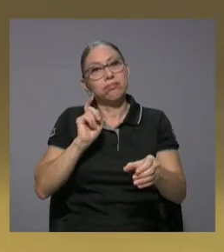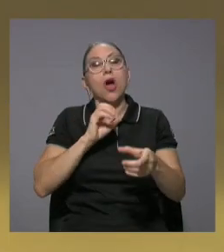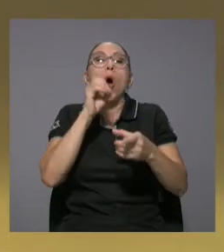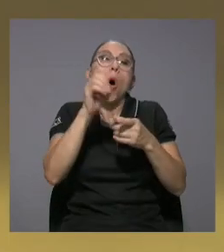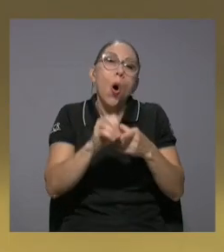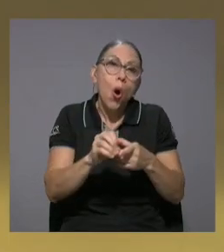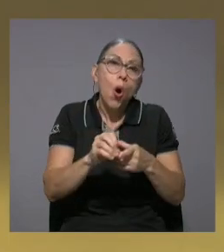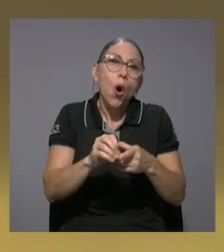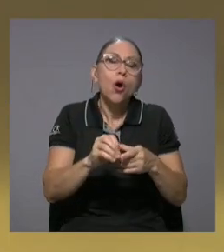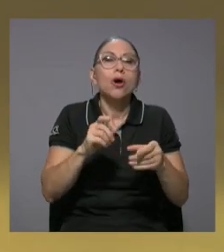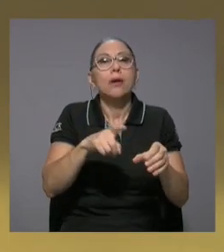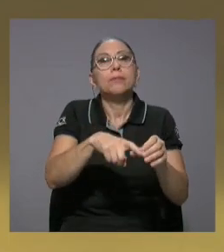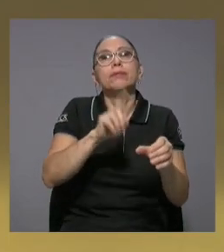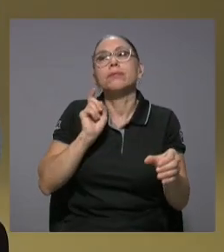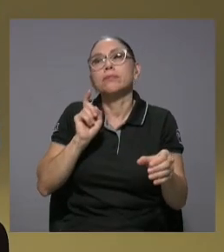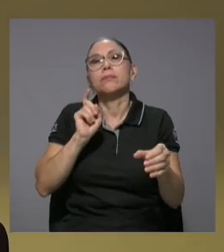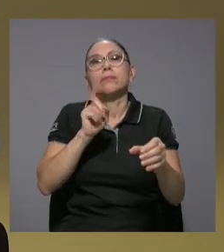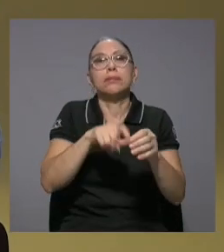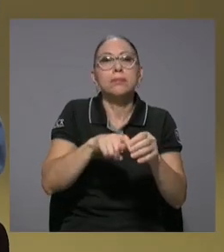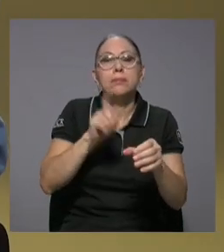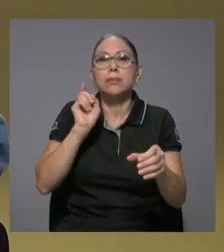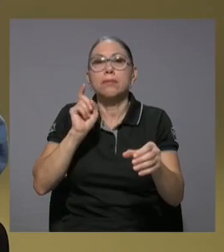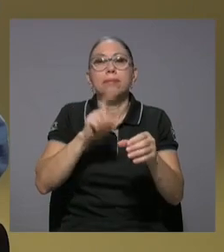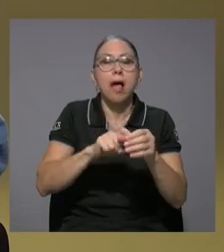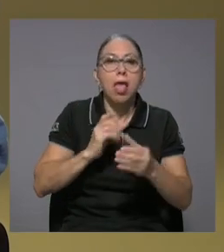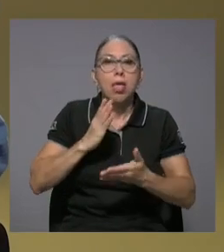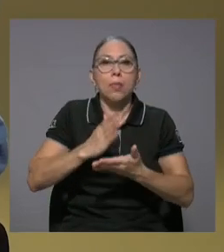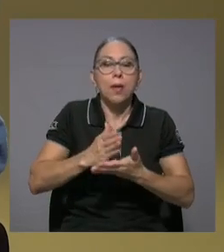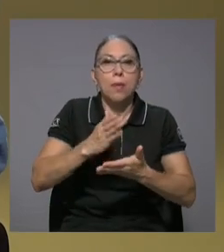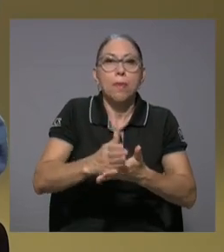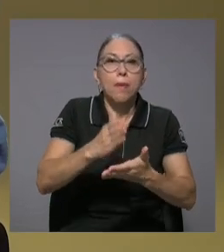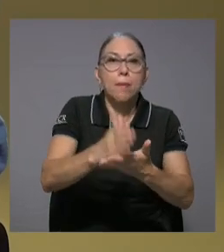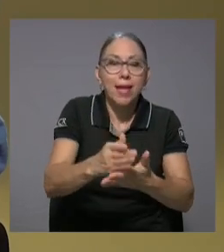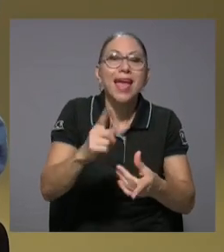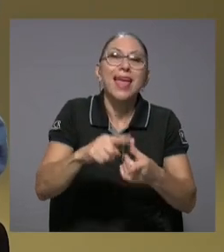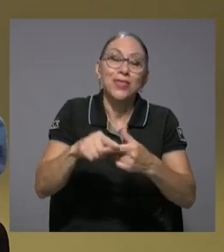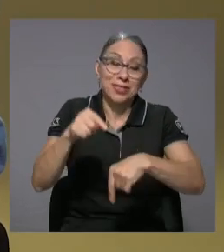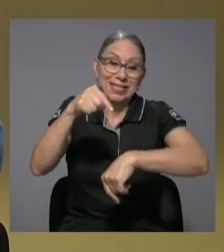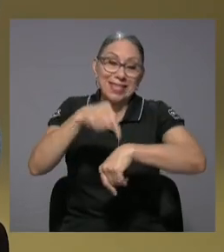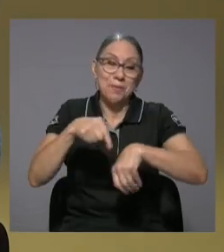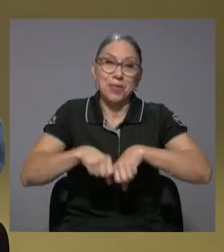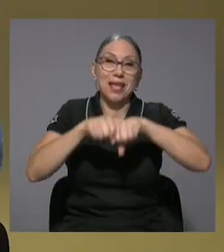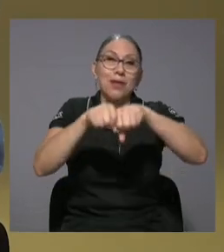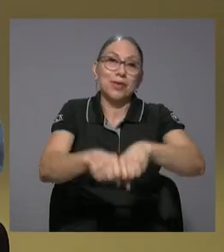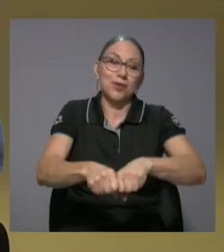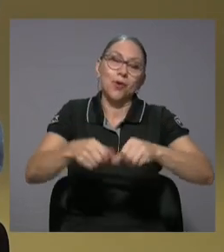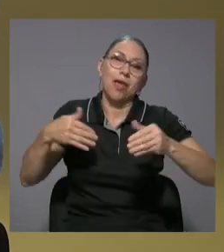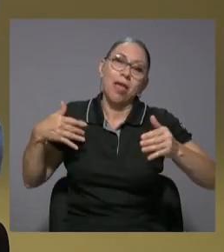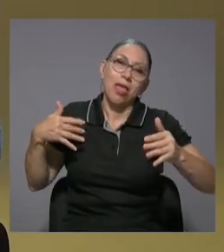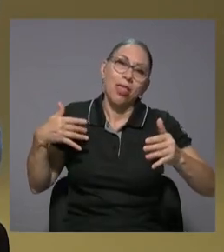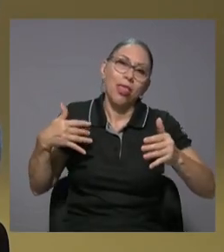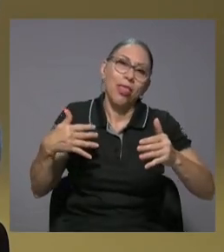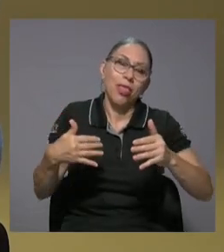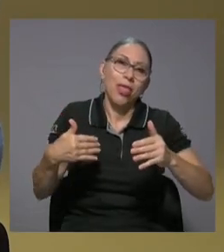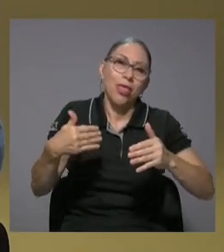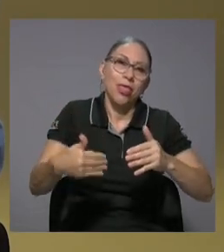muchas intermitencias, y esto va alargando los tiempos de graduación, y mientras más años se dure en graduarse, más